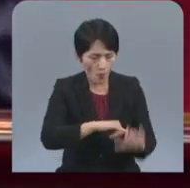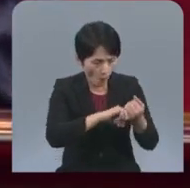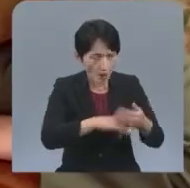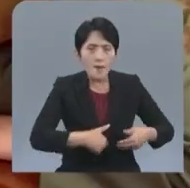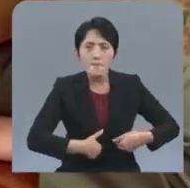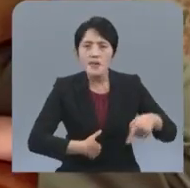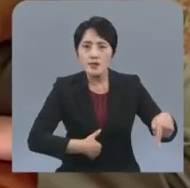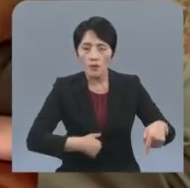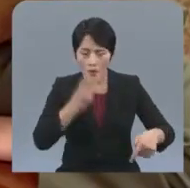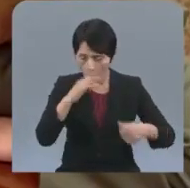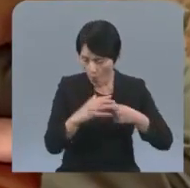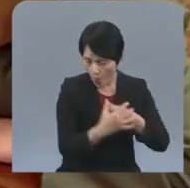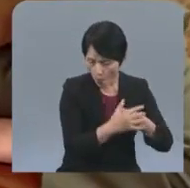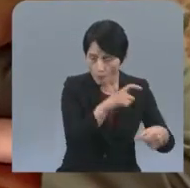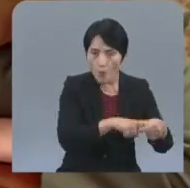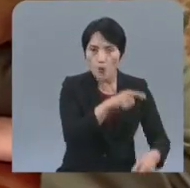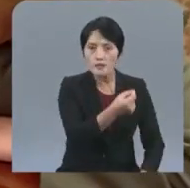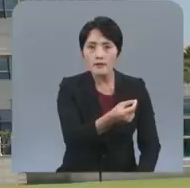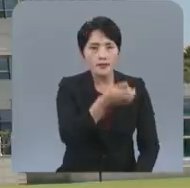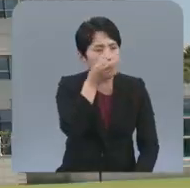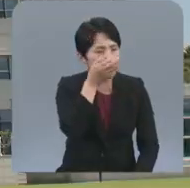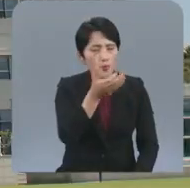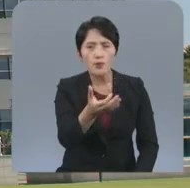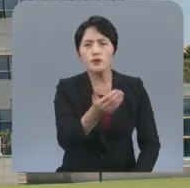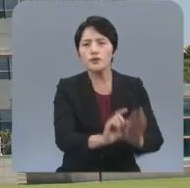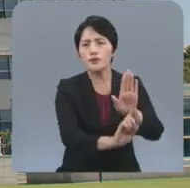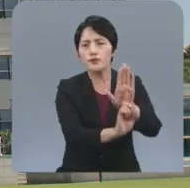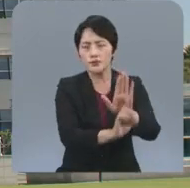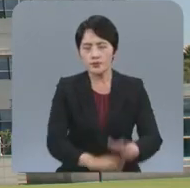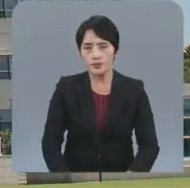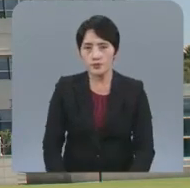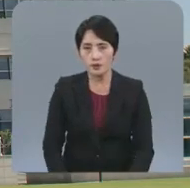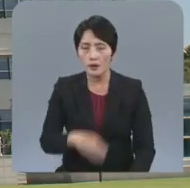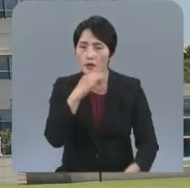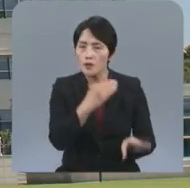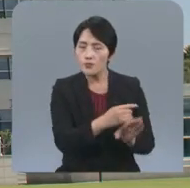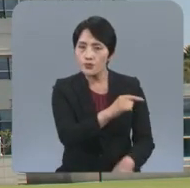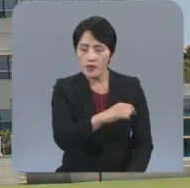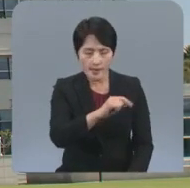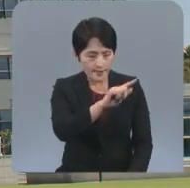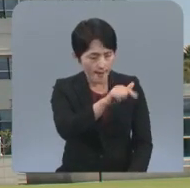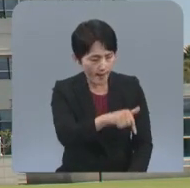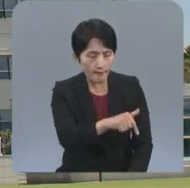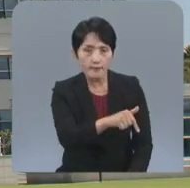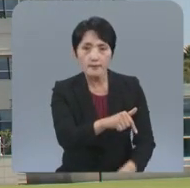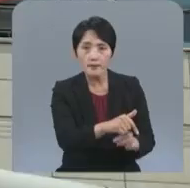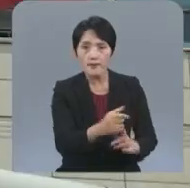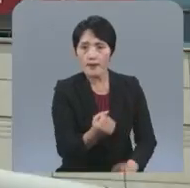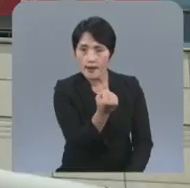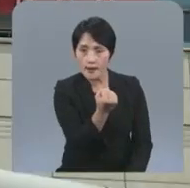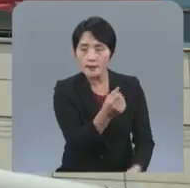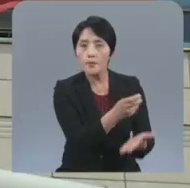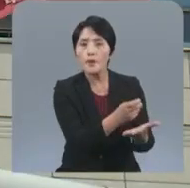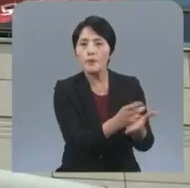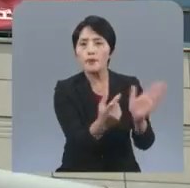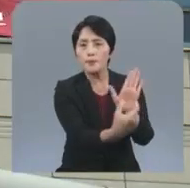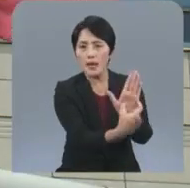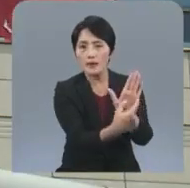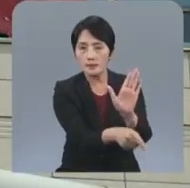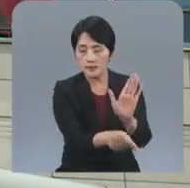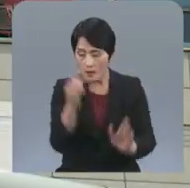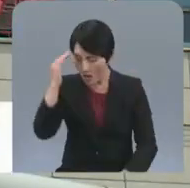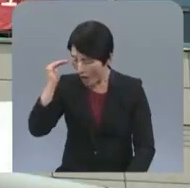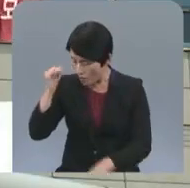intenta usar armas nucleares ver al fin de su régimen el Ministerio de defensa señaló que las fuerzas armadas surcoreanas y las fuerzas